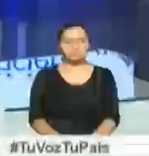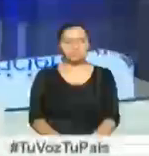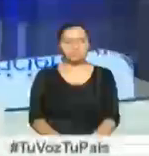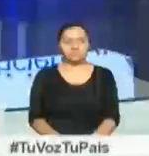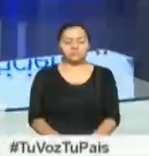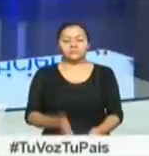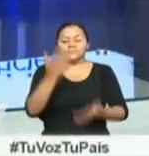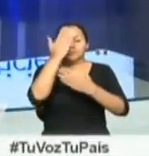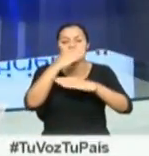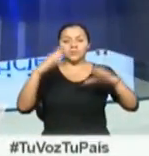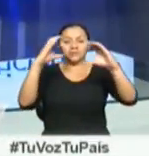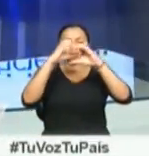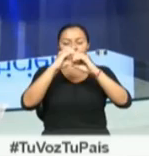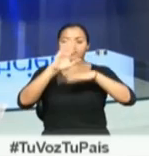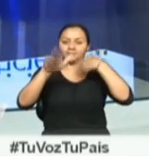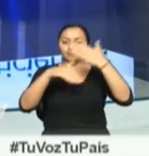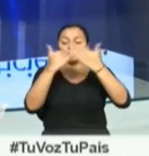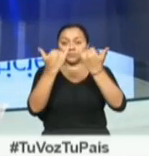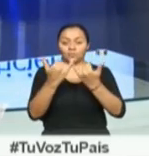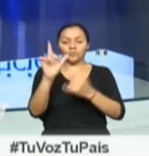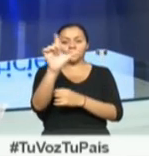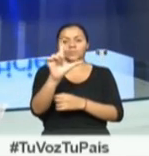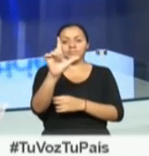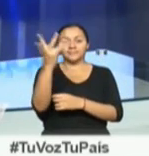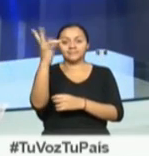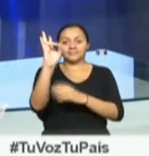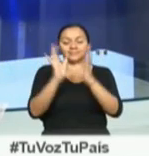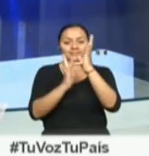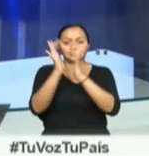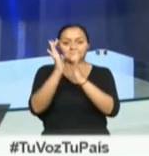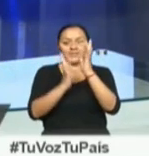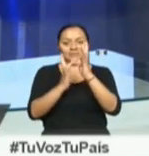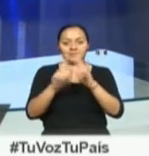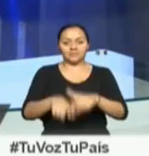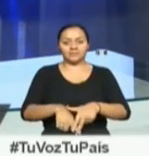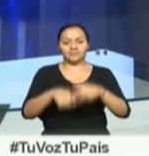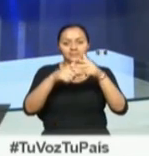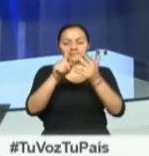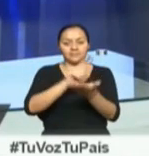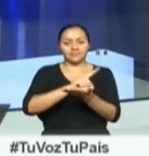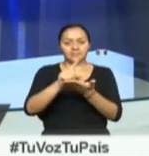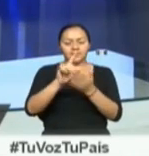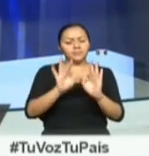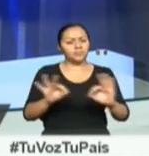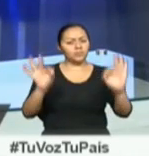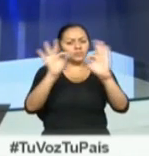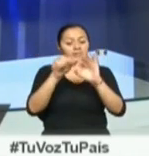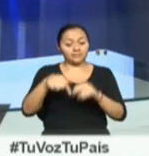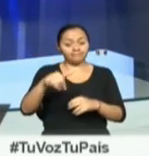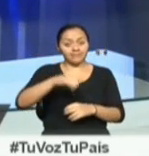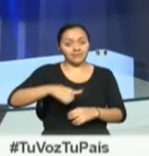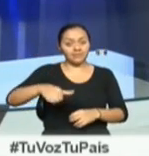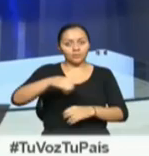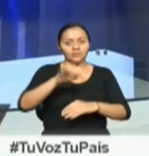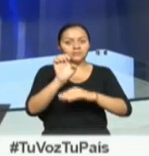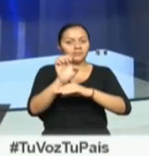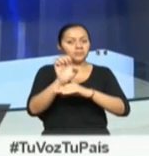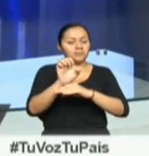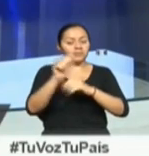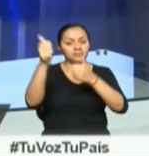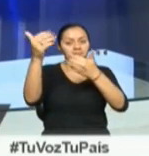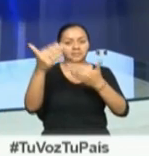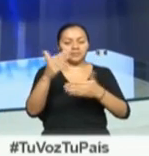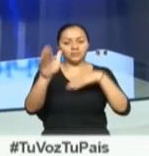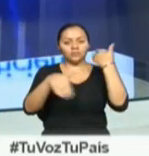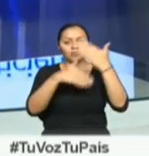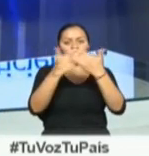Muy buenas noches, amigos, amigas. Lunes 17 de abril. Inicia otra semana intensa para la democracia de nuestro país. Bienvenidos sean